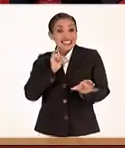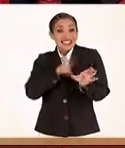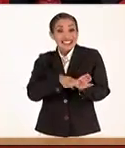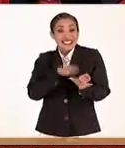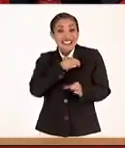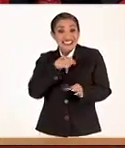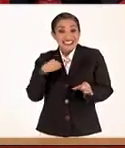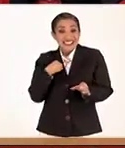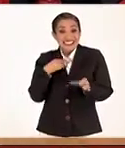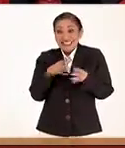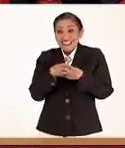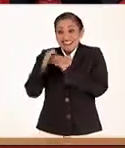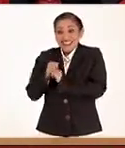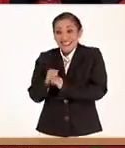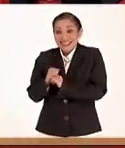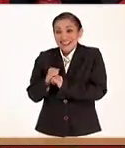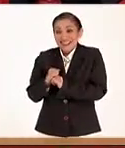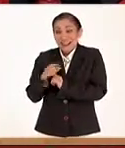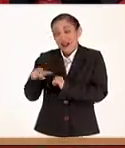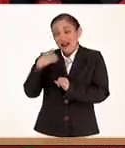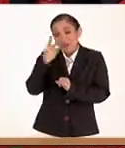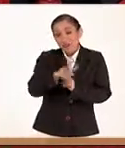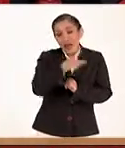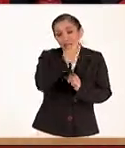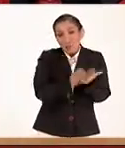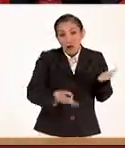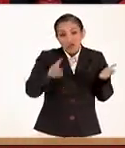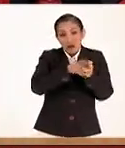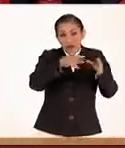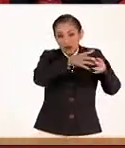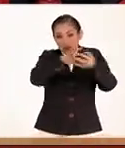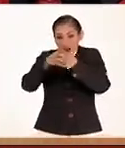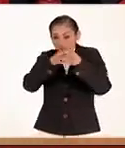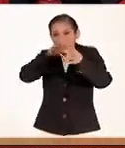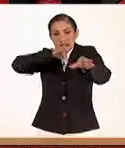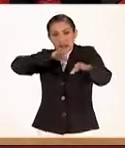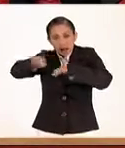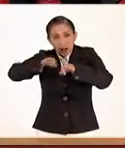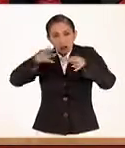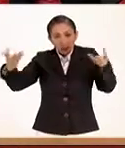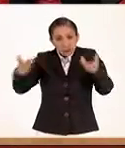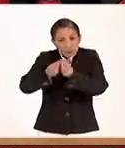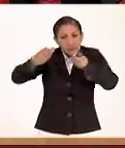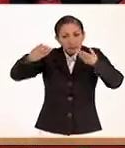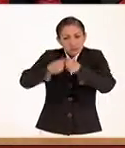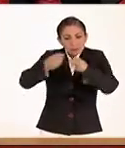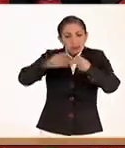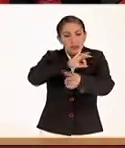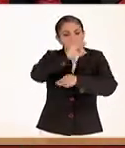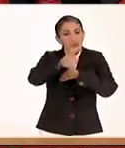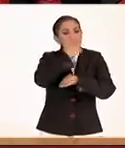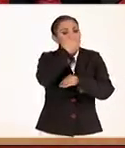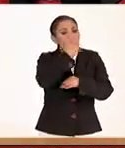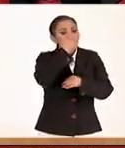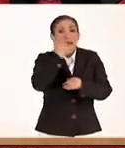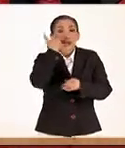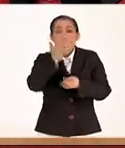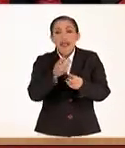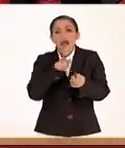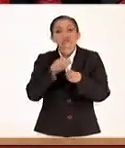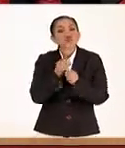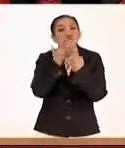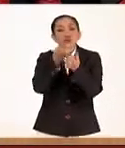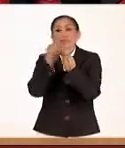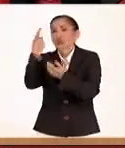de nuestra delegación entonces la relación realmente era del doble todo el tiempo estuvieron trabajando con nosotros porque todos mis alumnos quisieron compartir